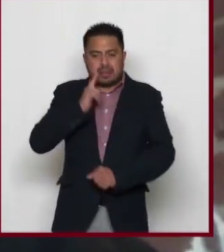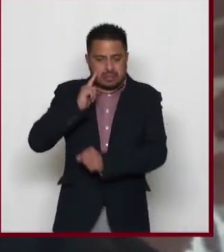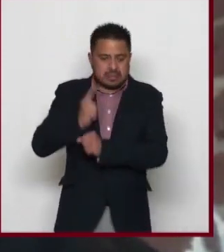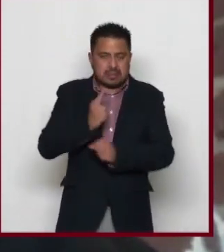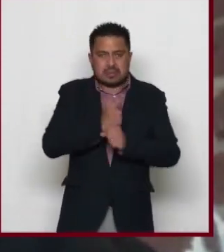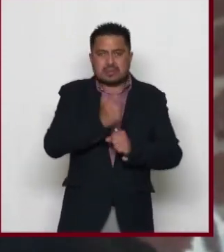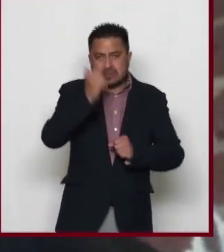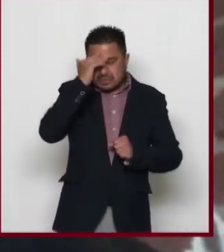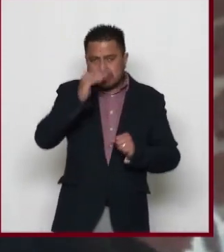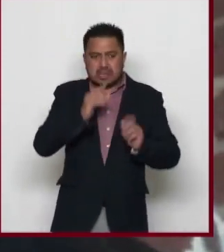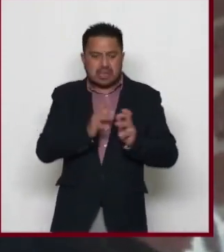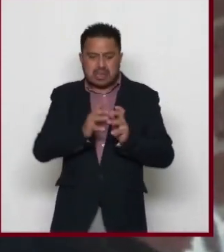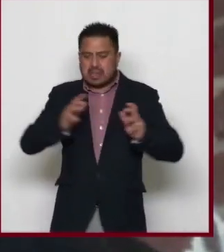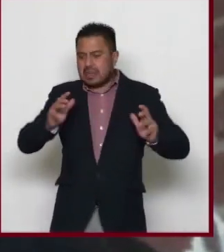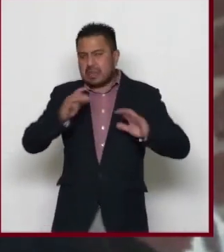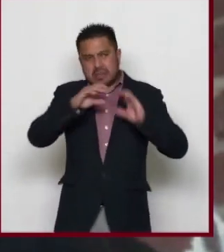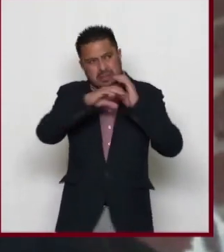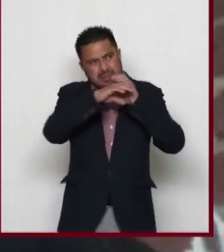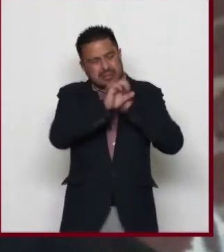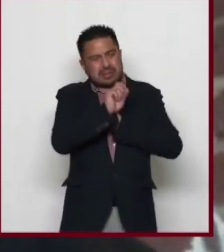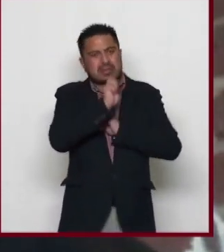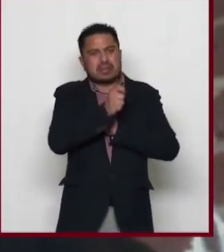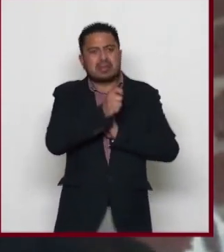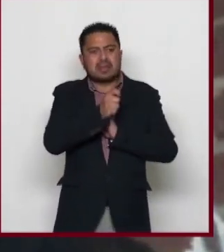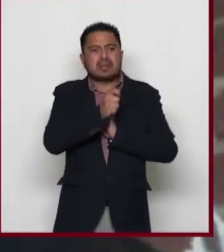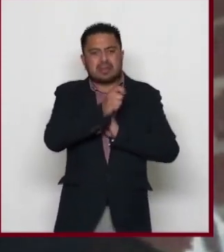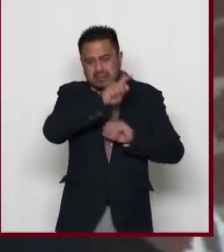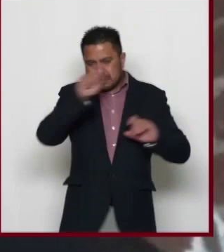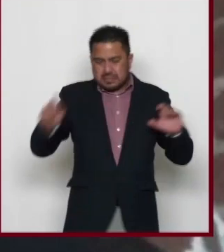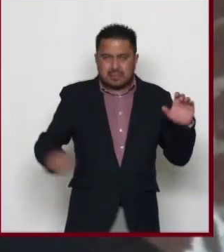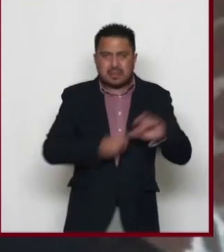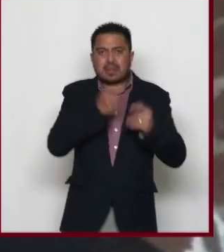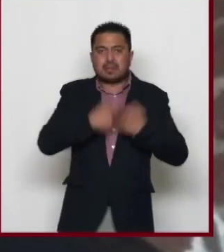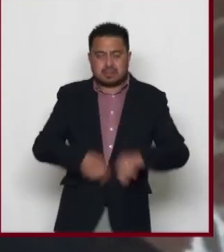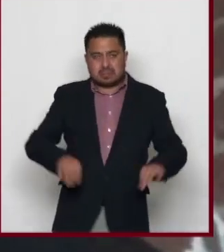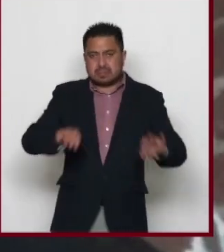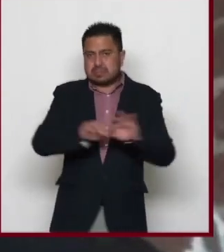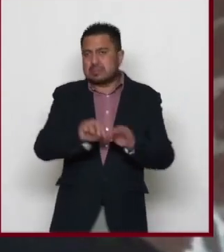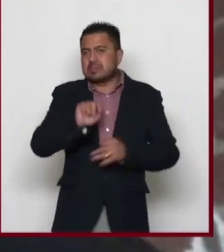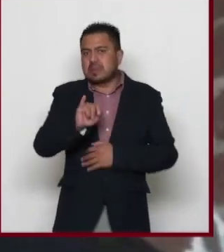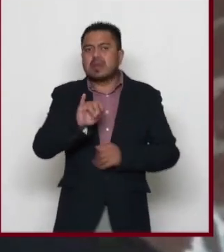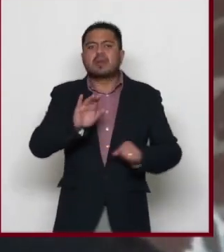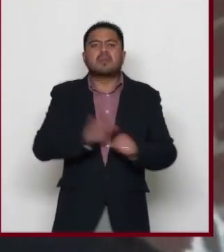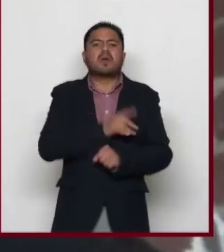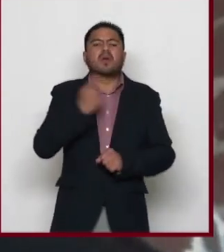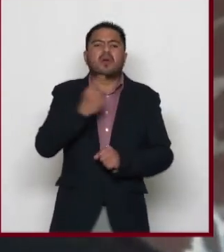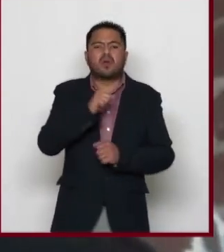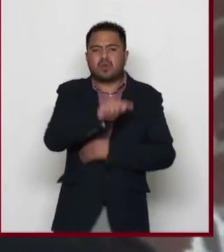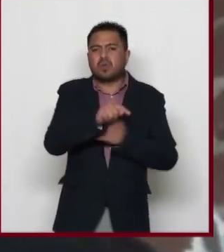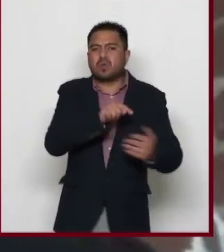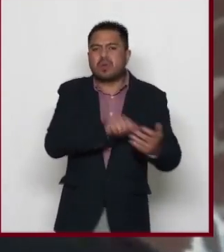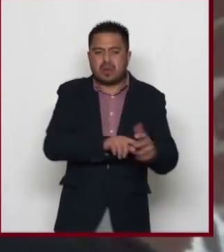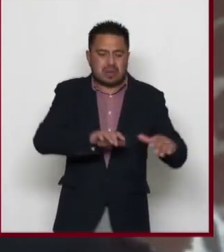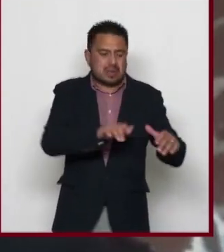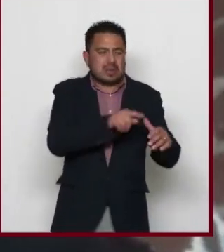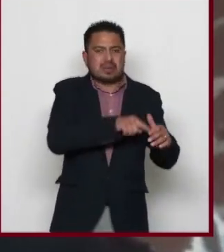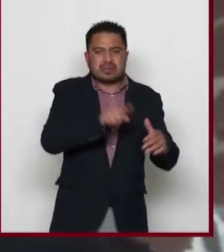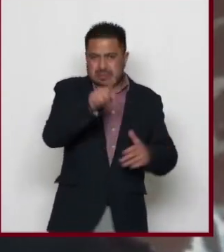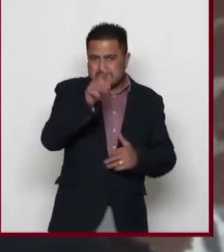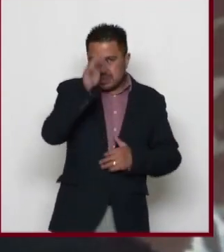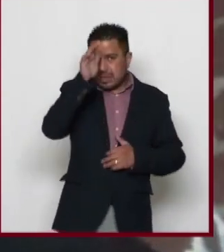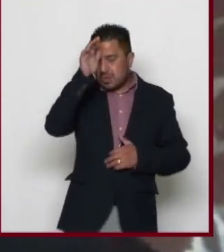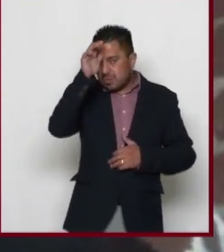que uno hace es saber la sensibilidad del detector, saber el tamaño del telescopio, el diámetro del telescopio es